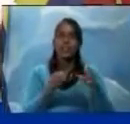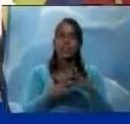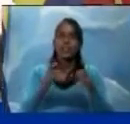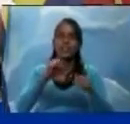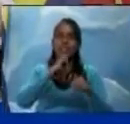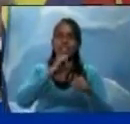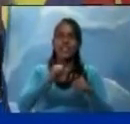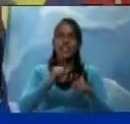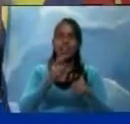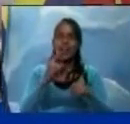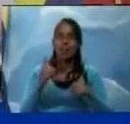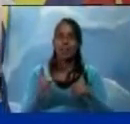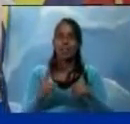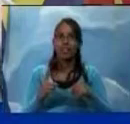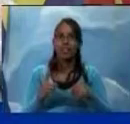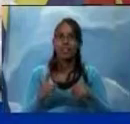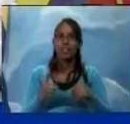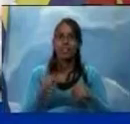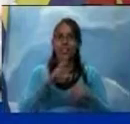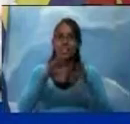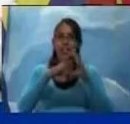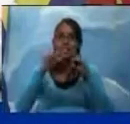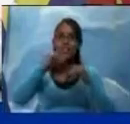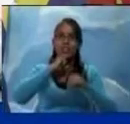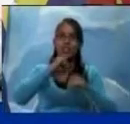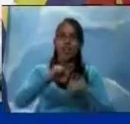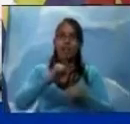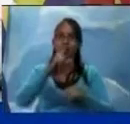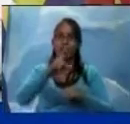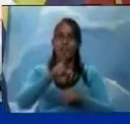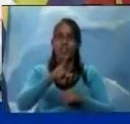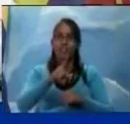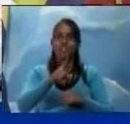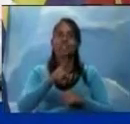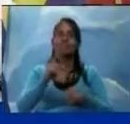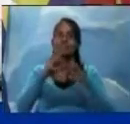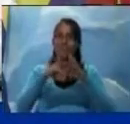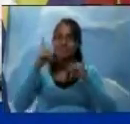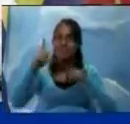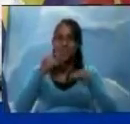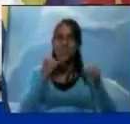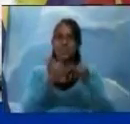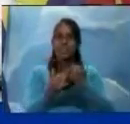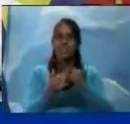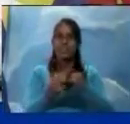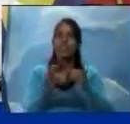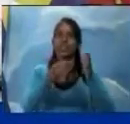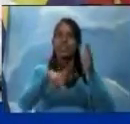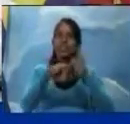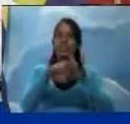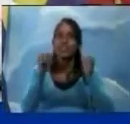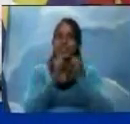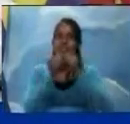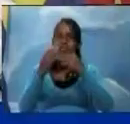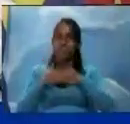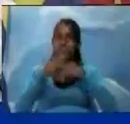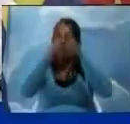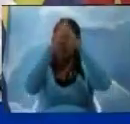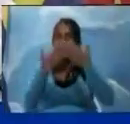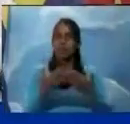desaparece. Eso no está bien. La bendición es hasta el final. Diga conmigo, la Biblia